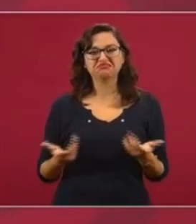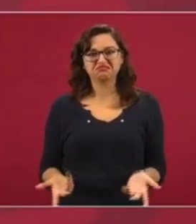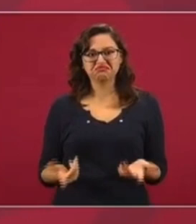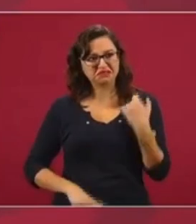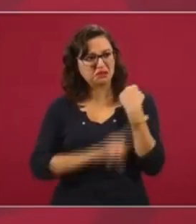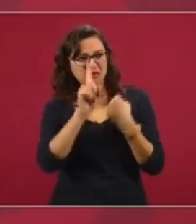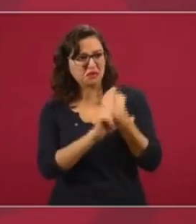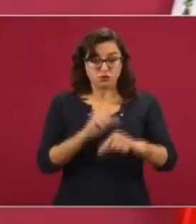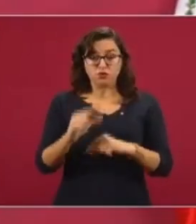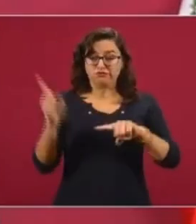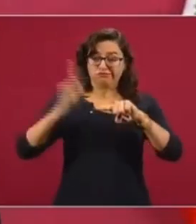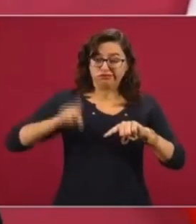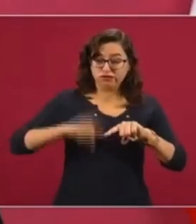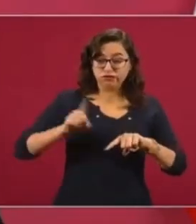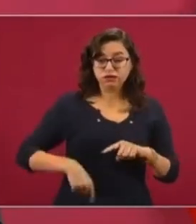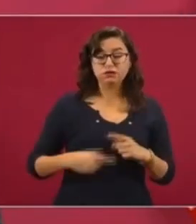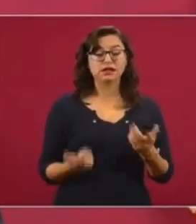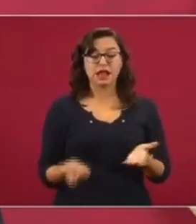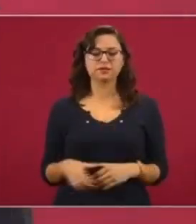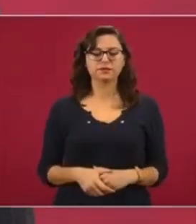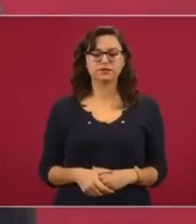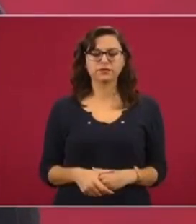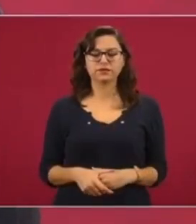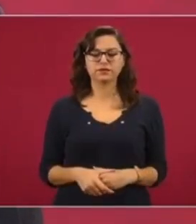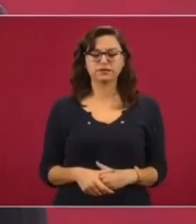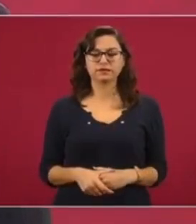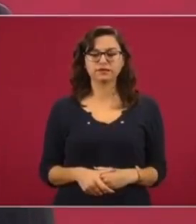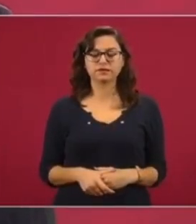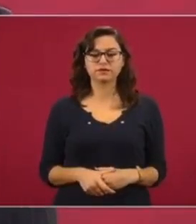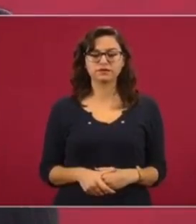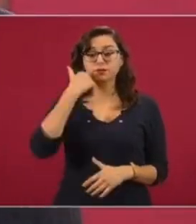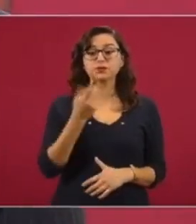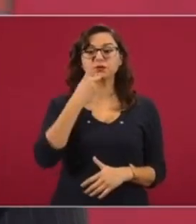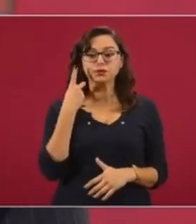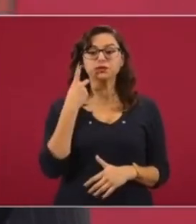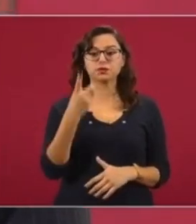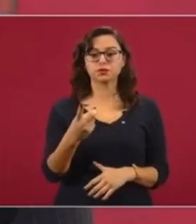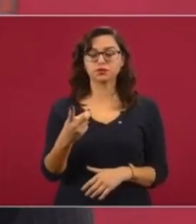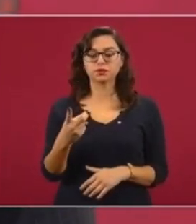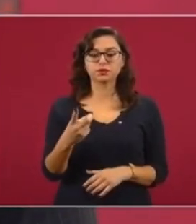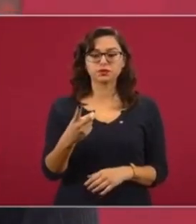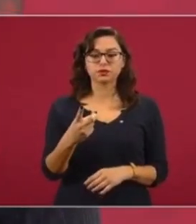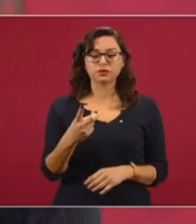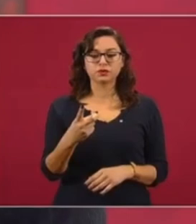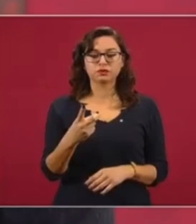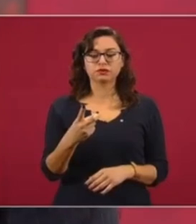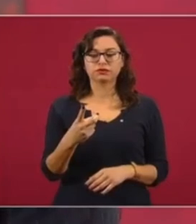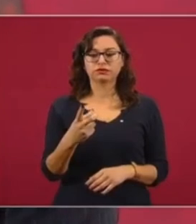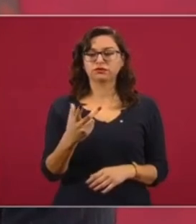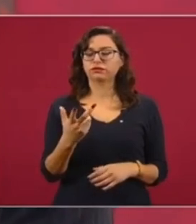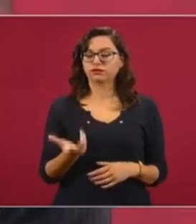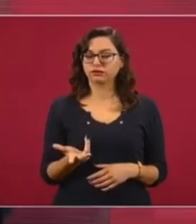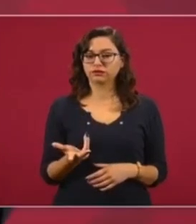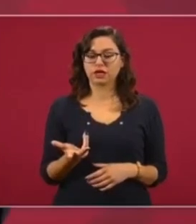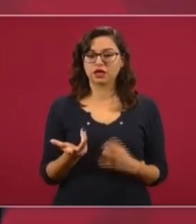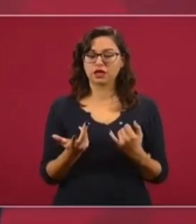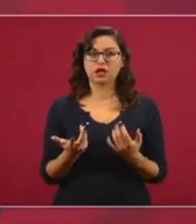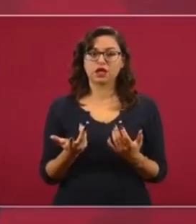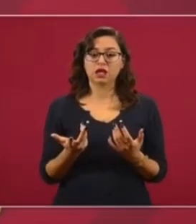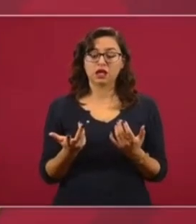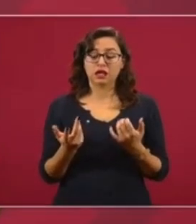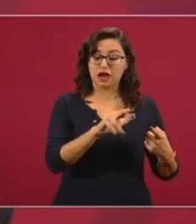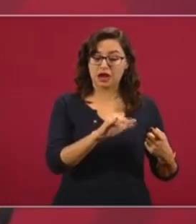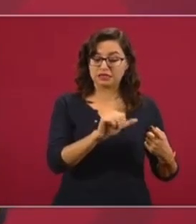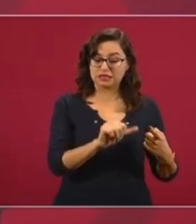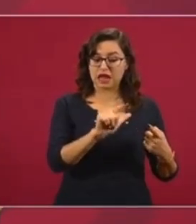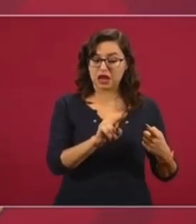de enfrentar esta decadencia, a purificar la vida pública. Quiero decir que, como en el caso de